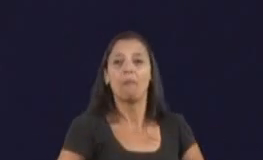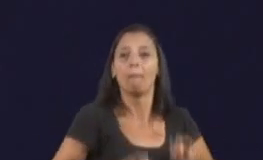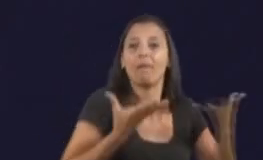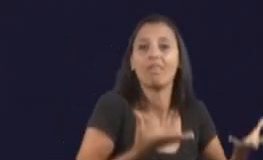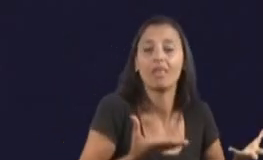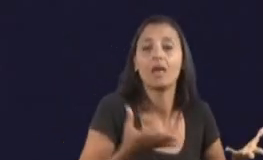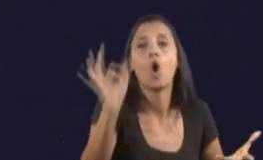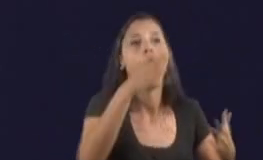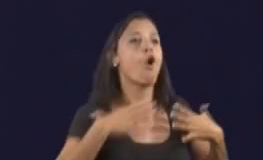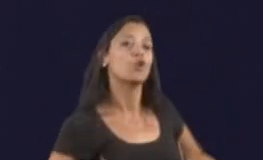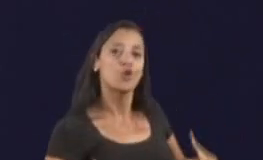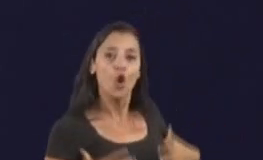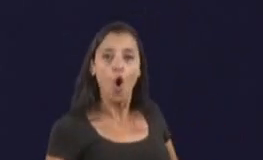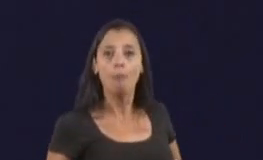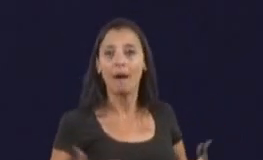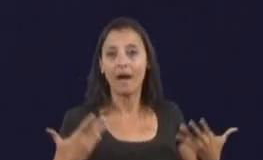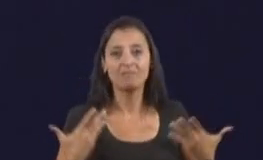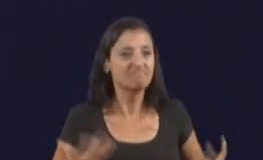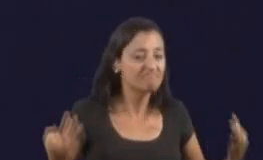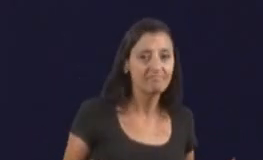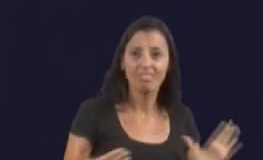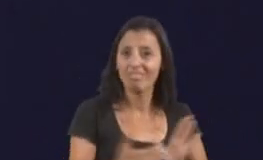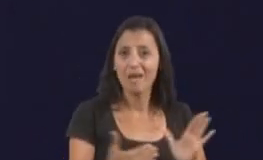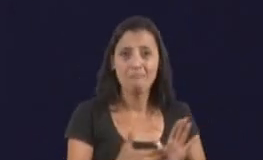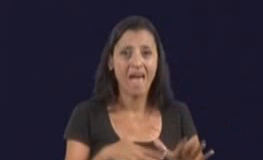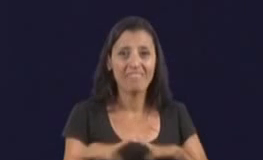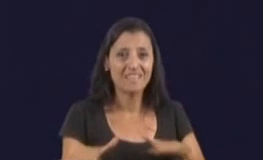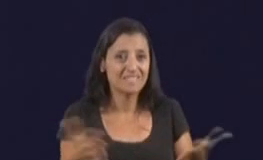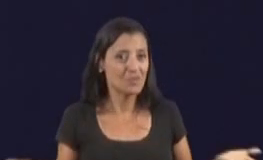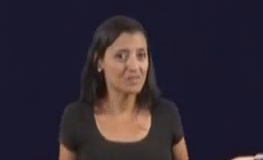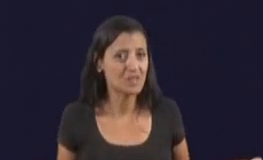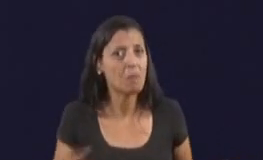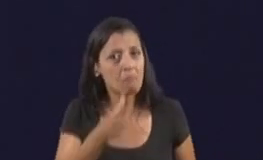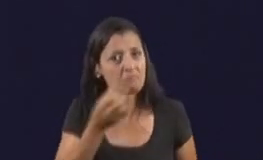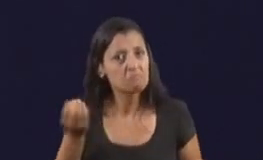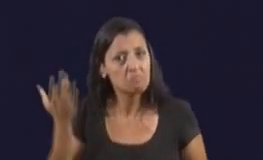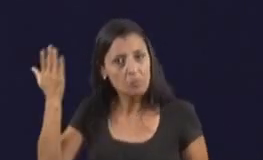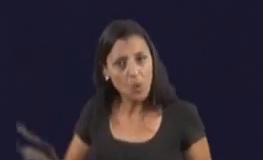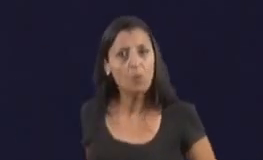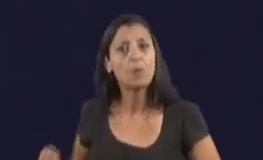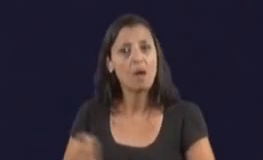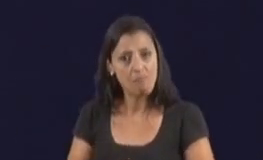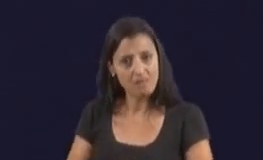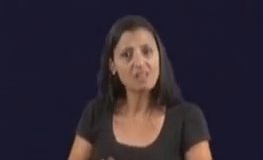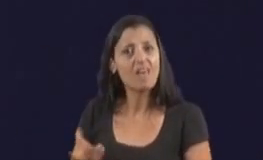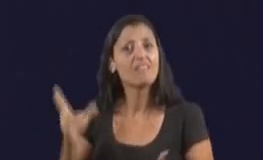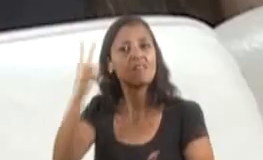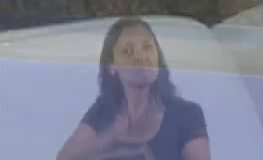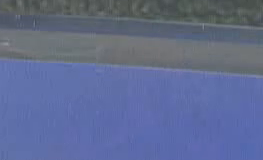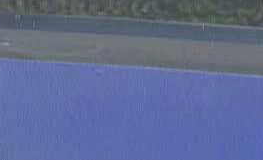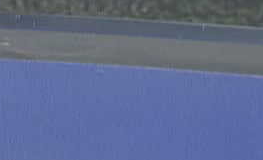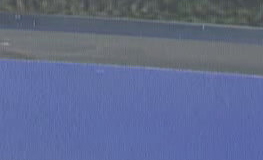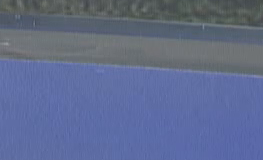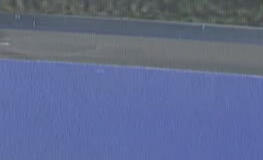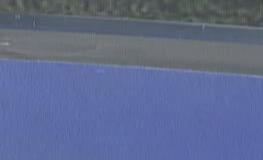expresarse o de vestirse o de exponer de determinada forma, y me parece que está muy bien que el presidente sea genuino como es. A mí me